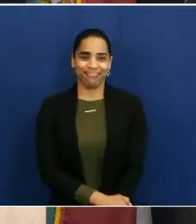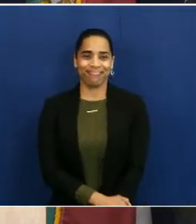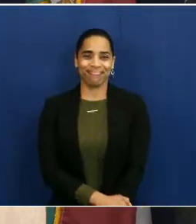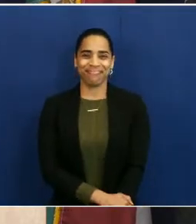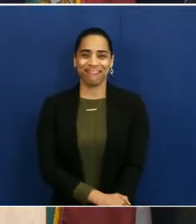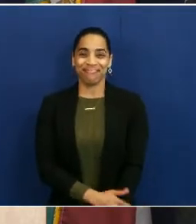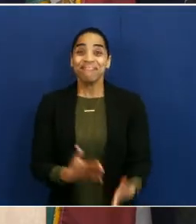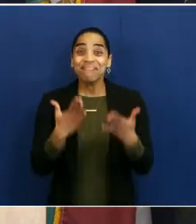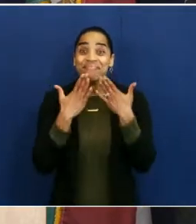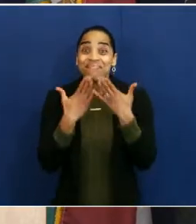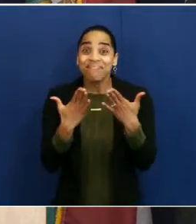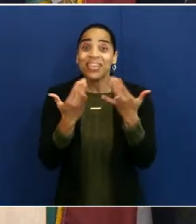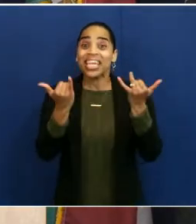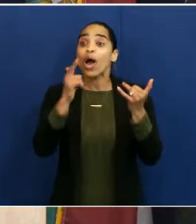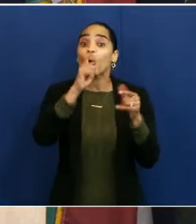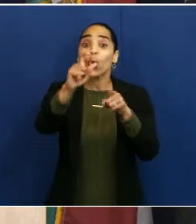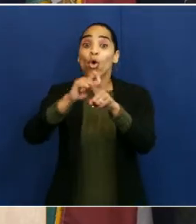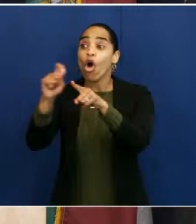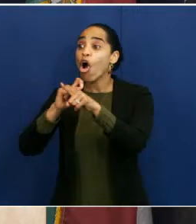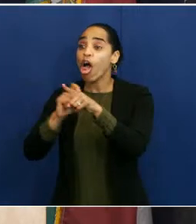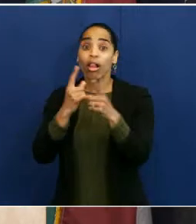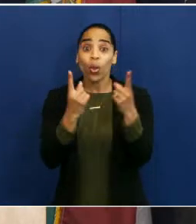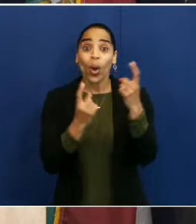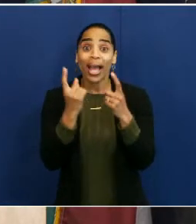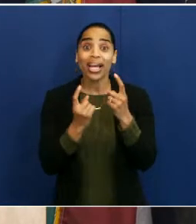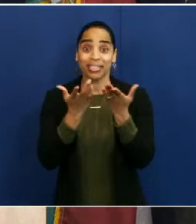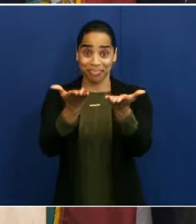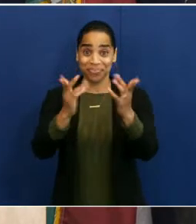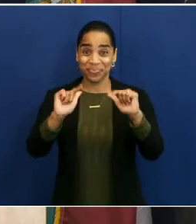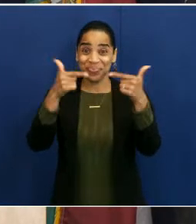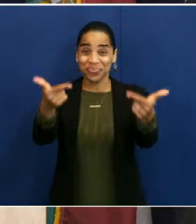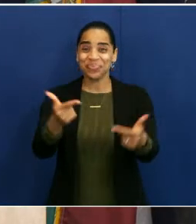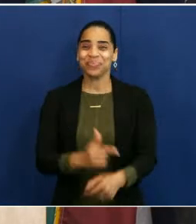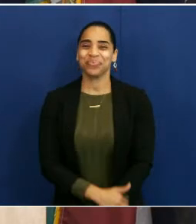Thank you. We'll now go to our call-in questions. All